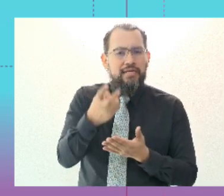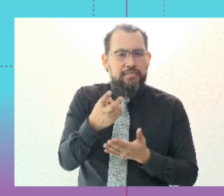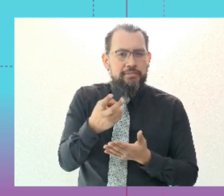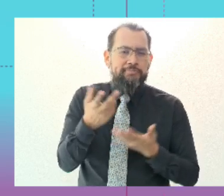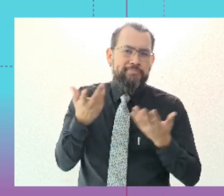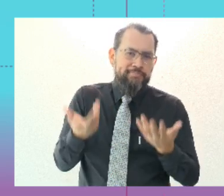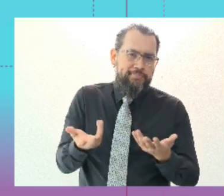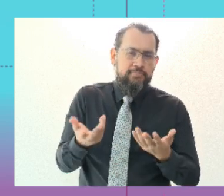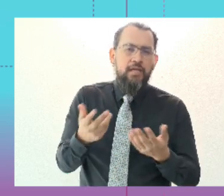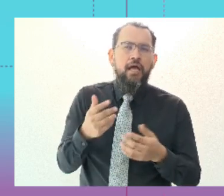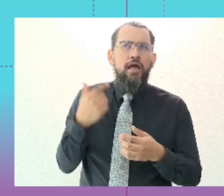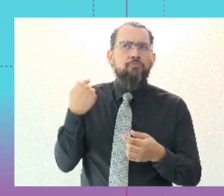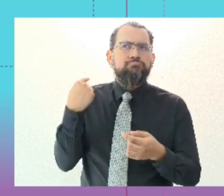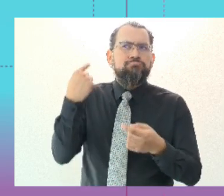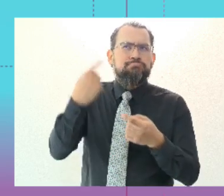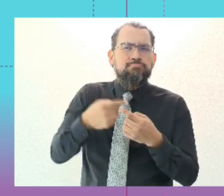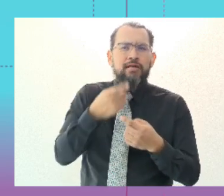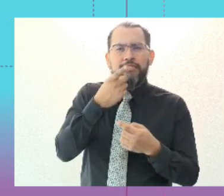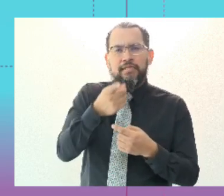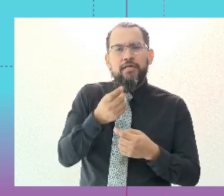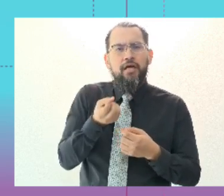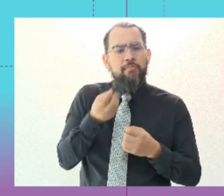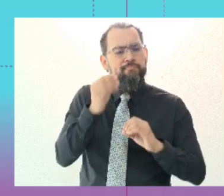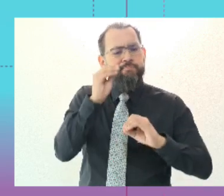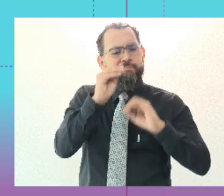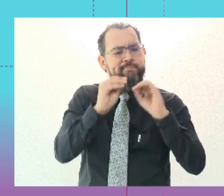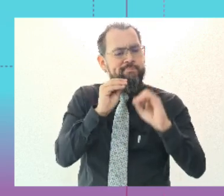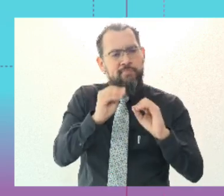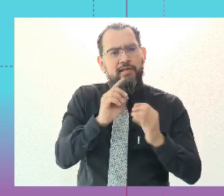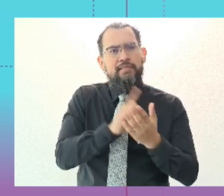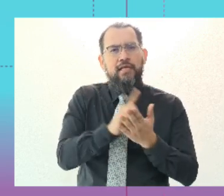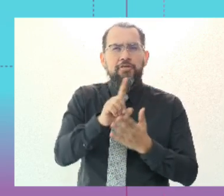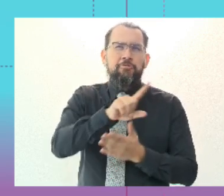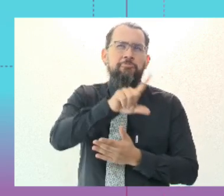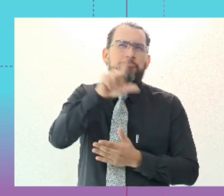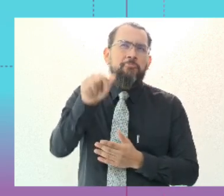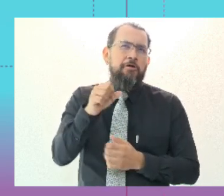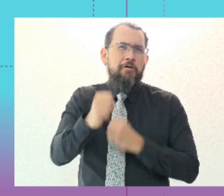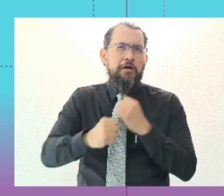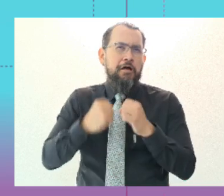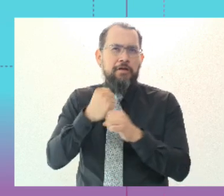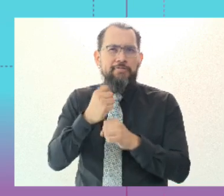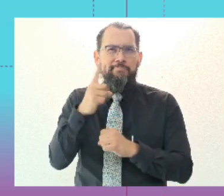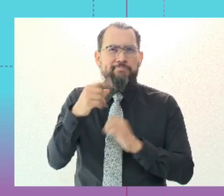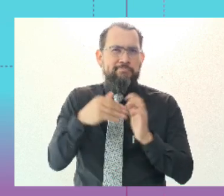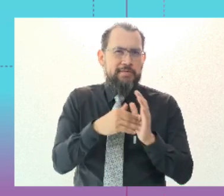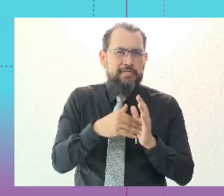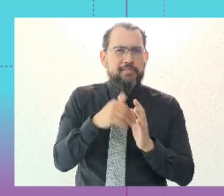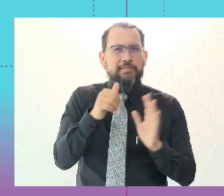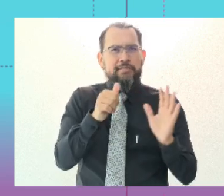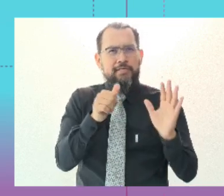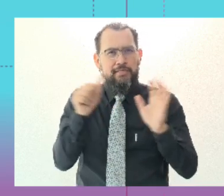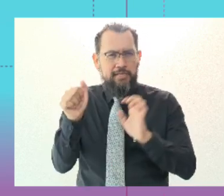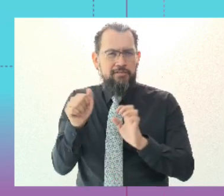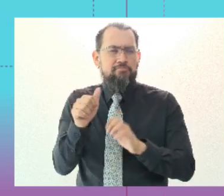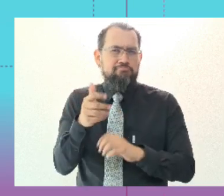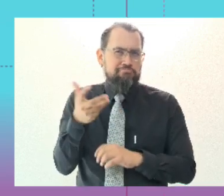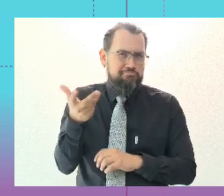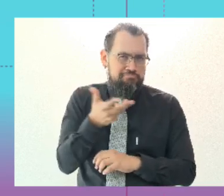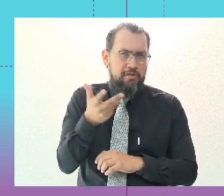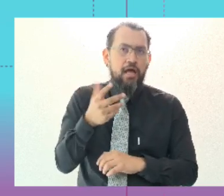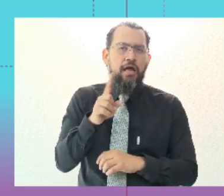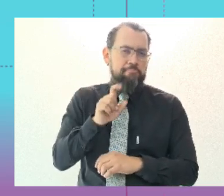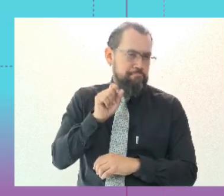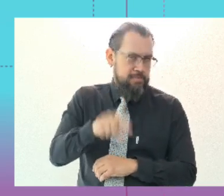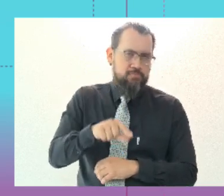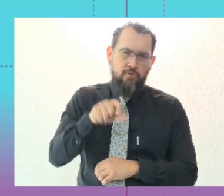esta construcción de las Cartas de Derechos Humanos. Viene en 1600 después una Carta de Derechos en